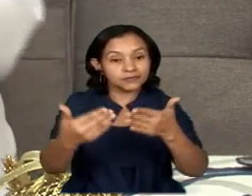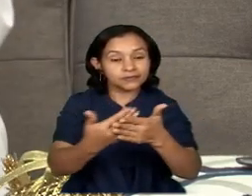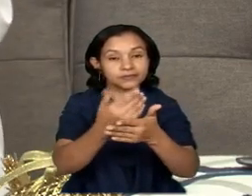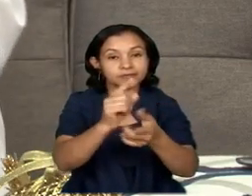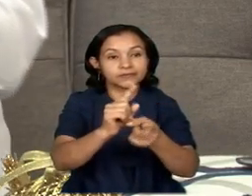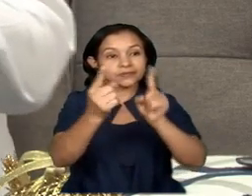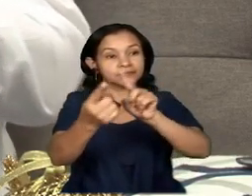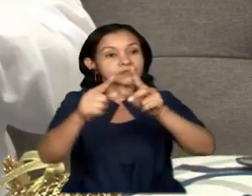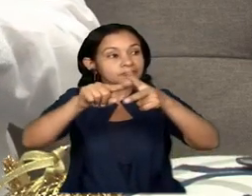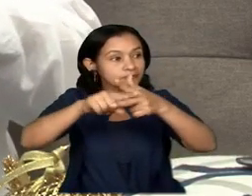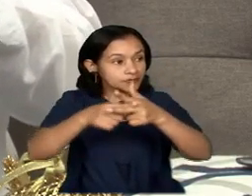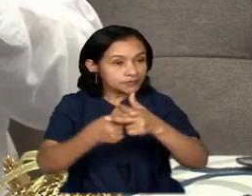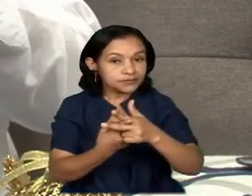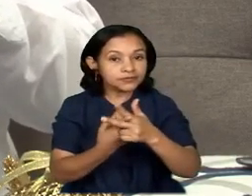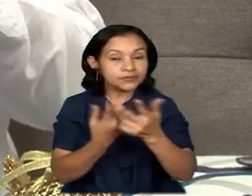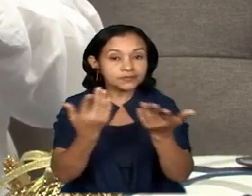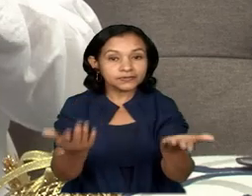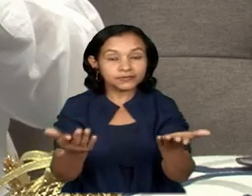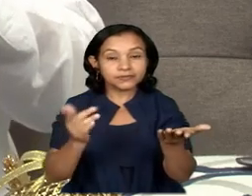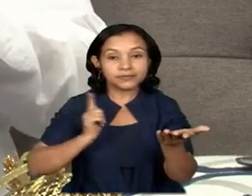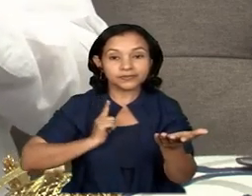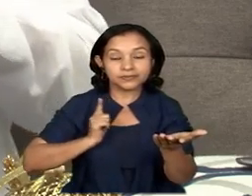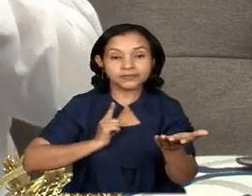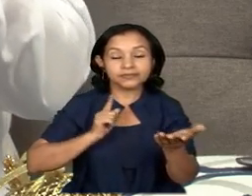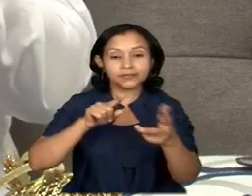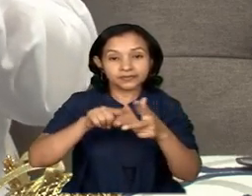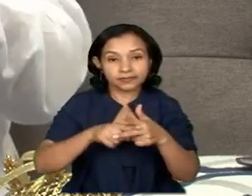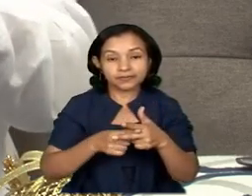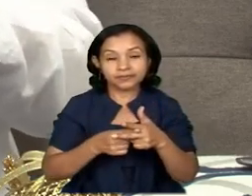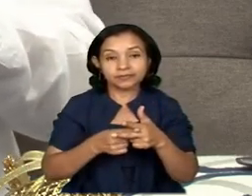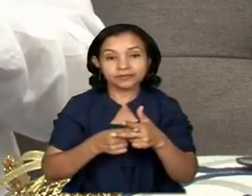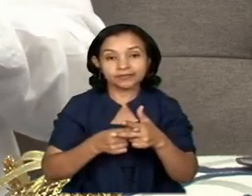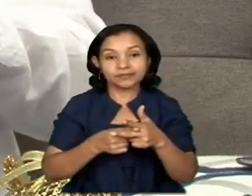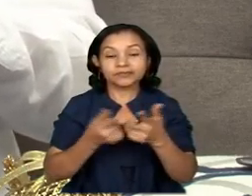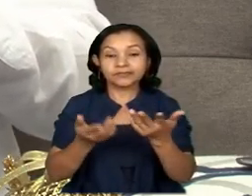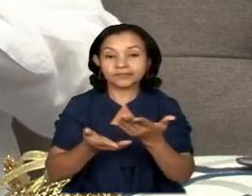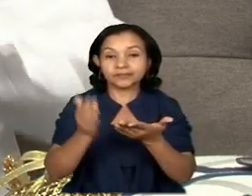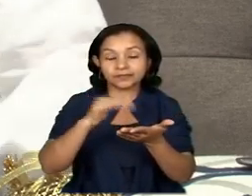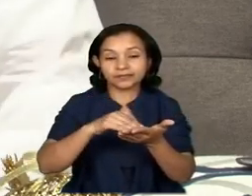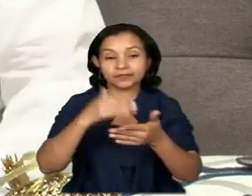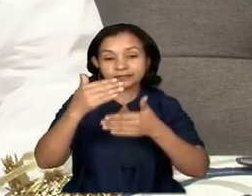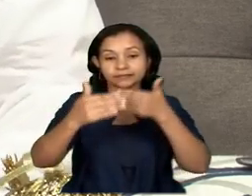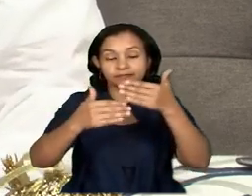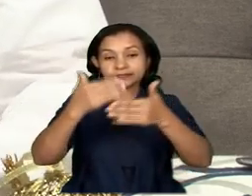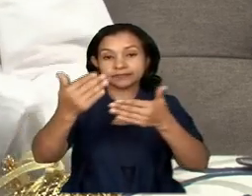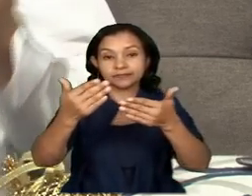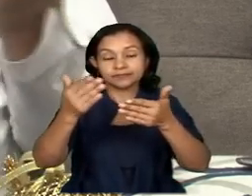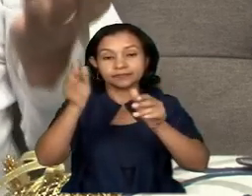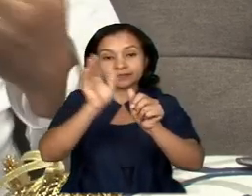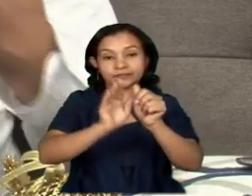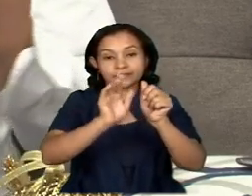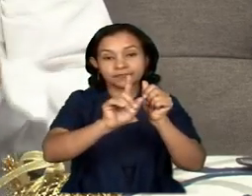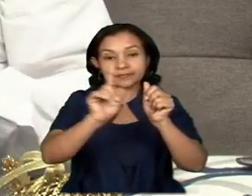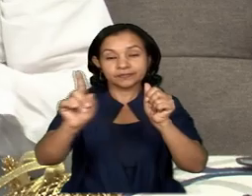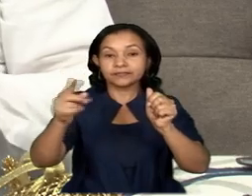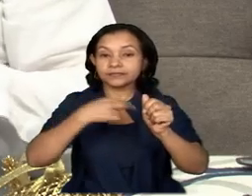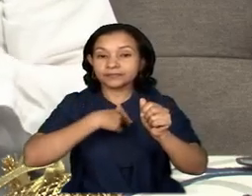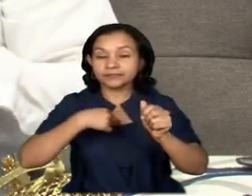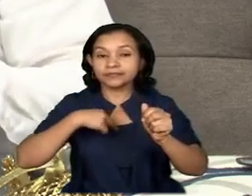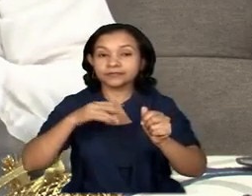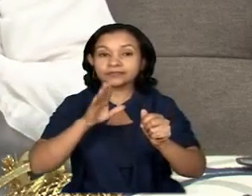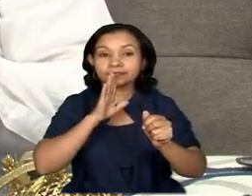inicio. O sea, nunca hay un punto de llegada, hay un punto de evolución y va saltando. Entonces, cada una de las cosas que hemos hablado hoy